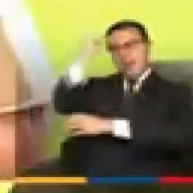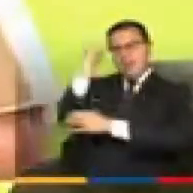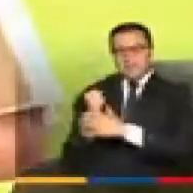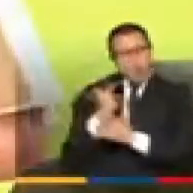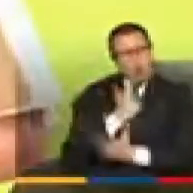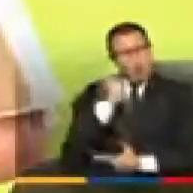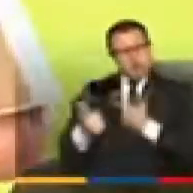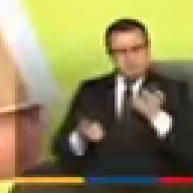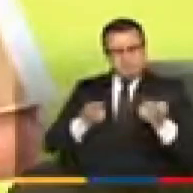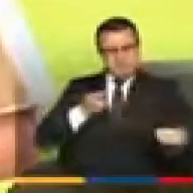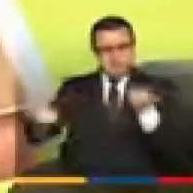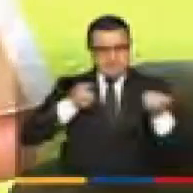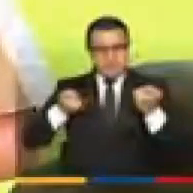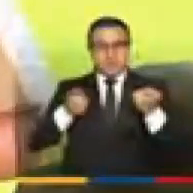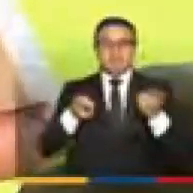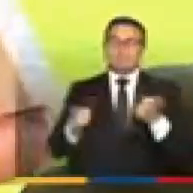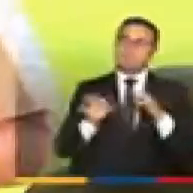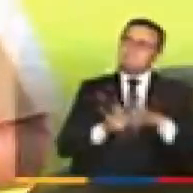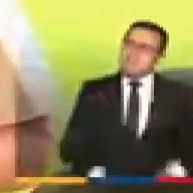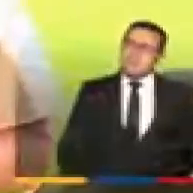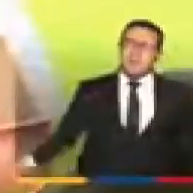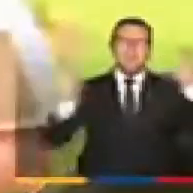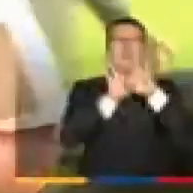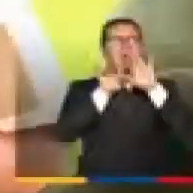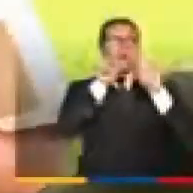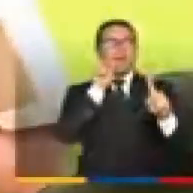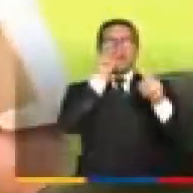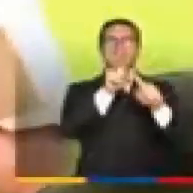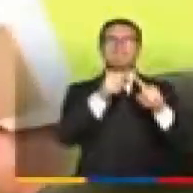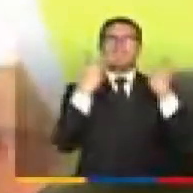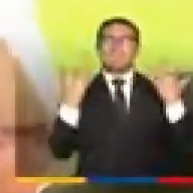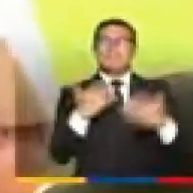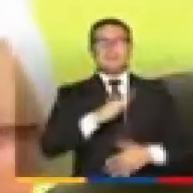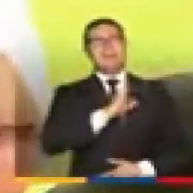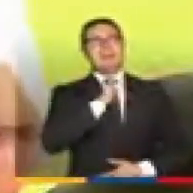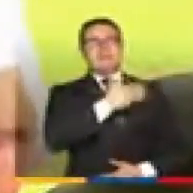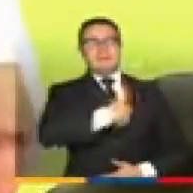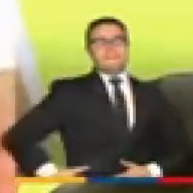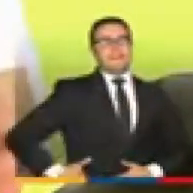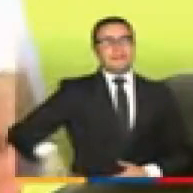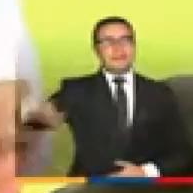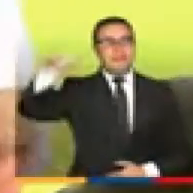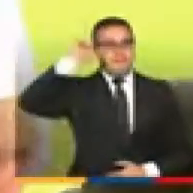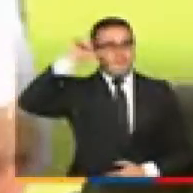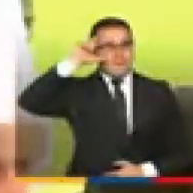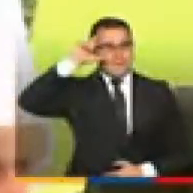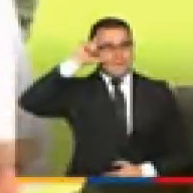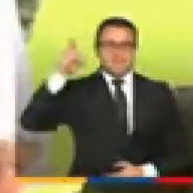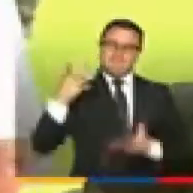son prioridades clave para la administración del presidente Joe Biden.